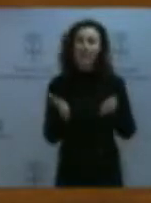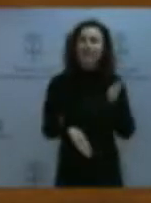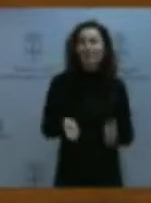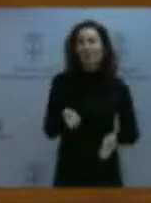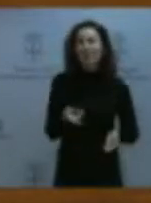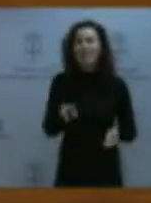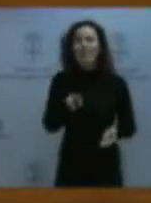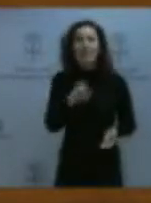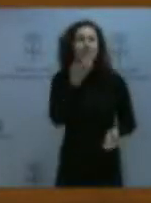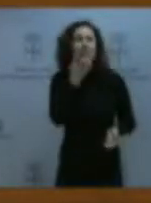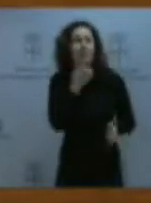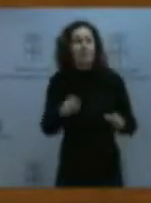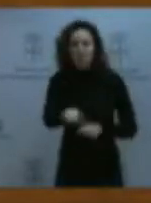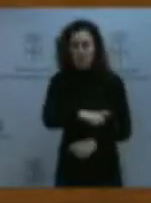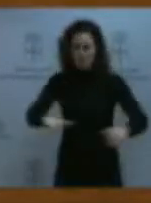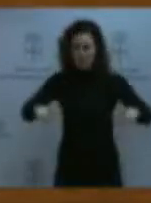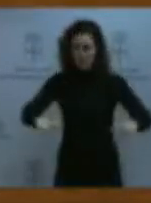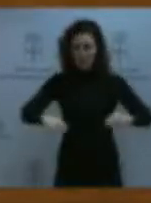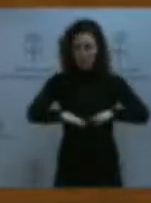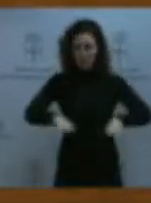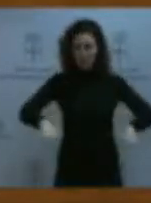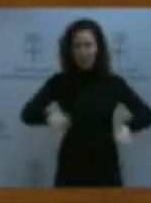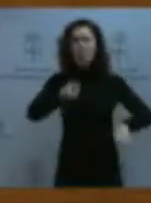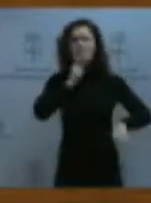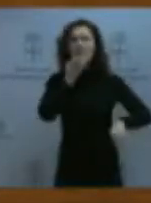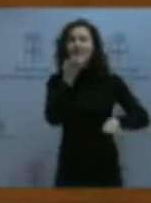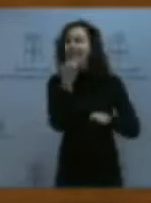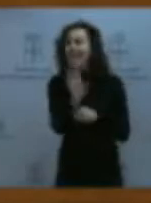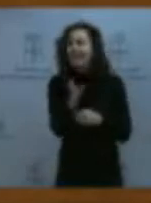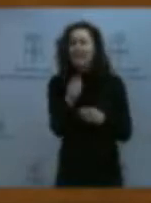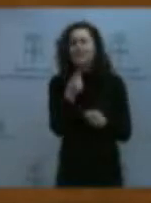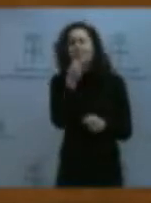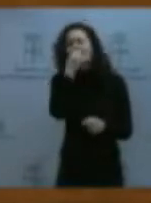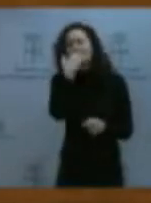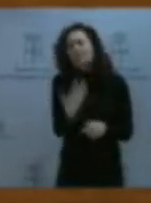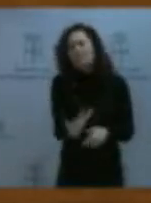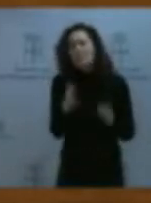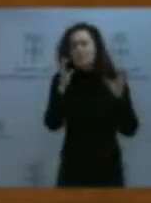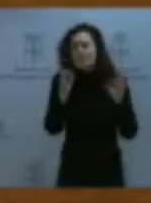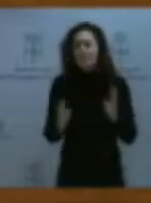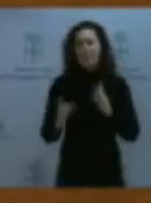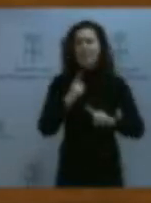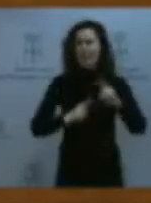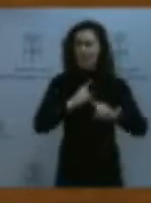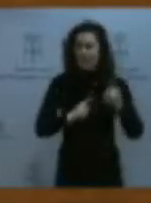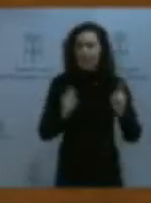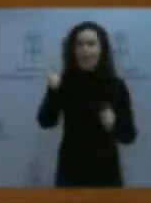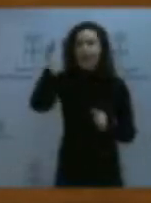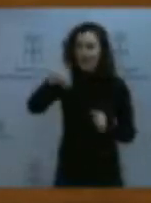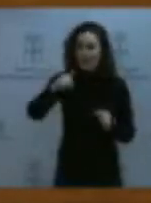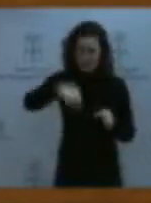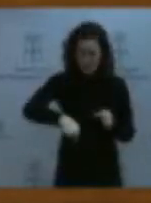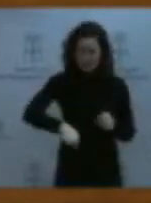un ejemplo excepcional del urbanismo romano altomedieval que tenemos la suerte de contar aquí con él en Asturias. Pretende